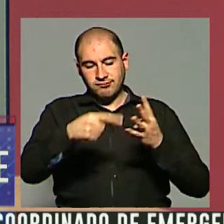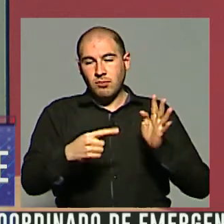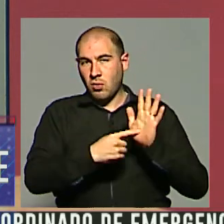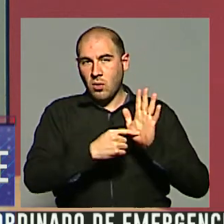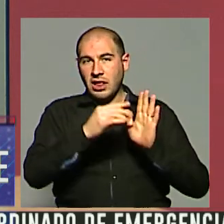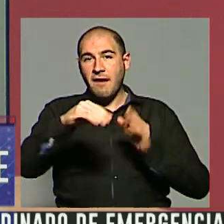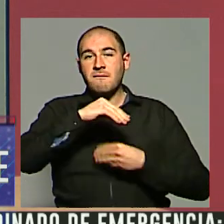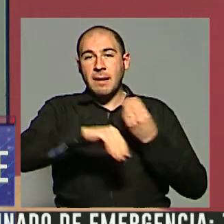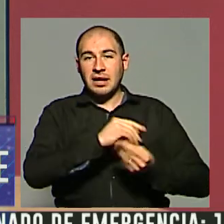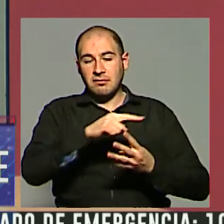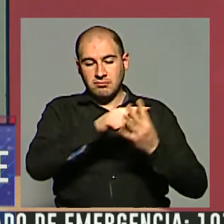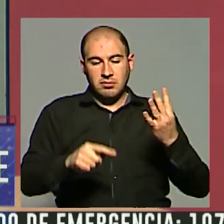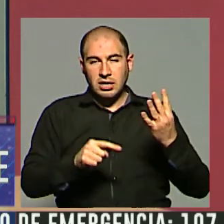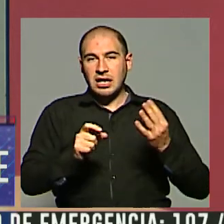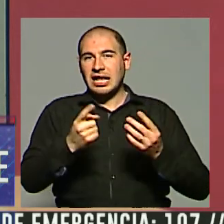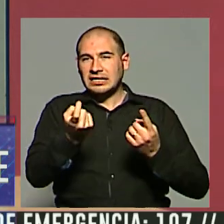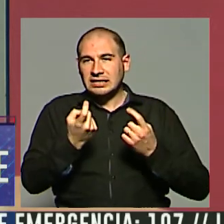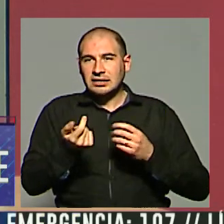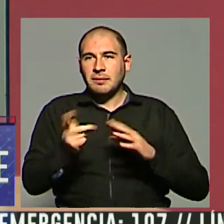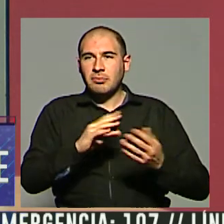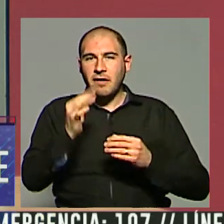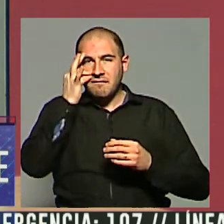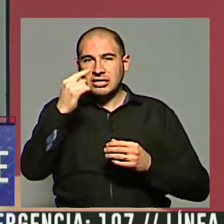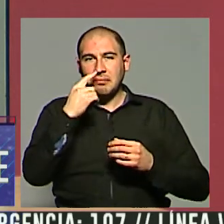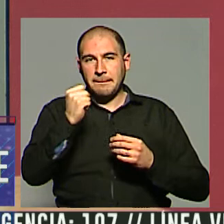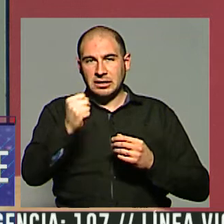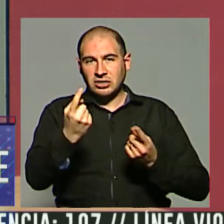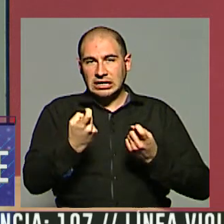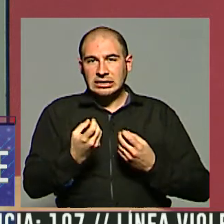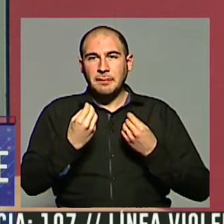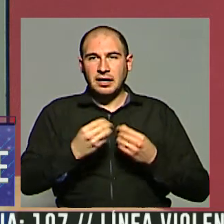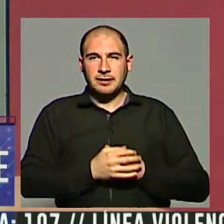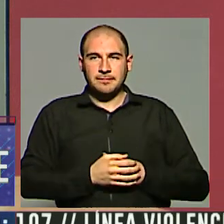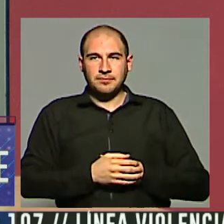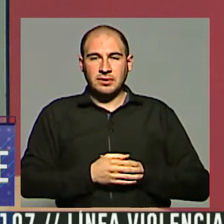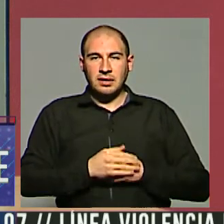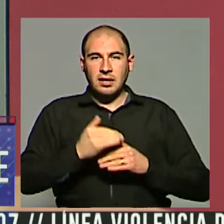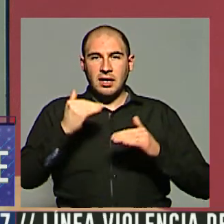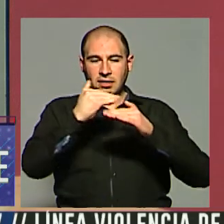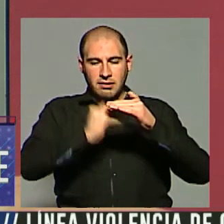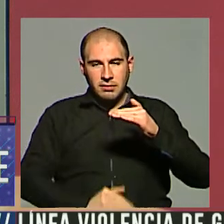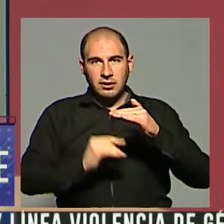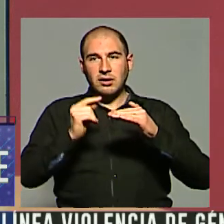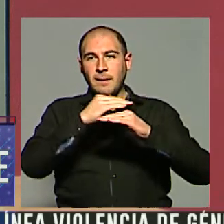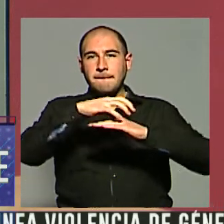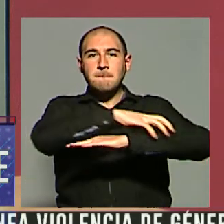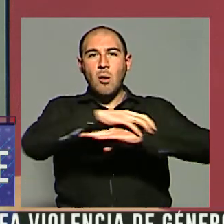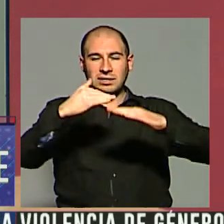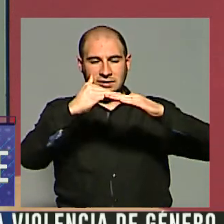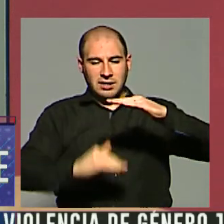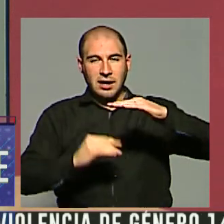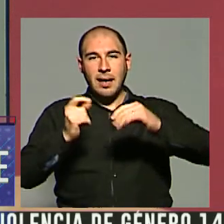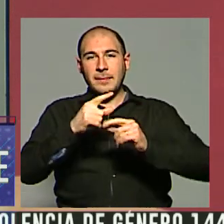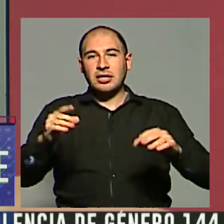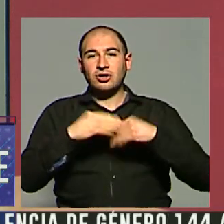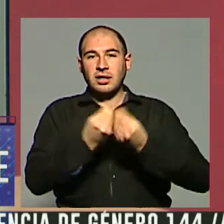de que una familia tipo necesita prácticamente 20.000 pesos para no cruzar esa línea, la línea de pobreza que mide la